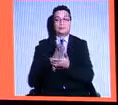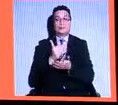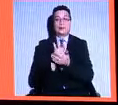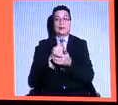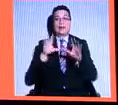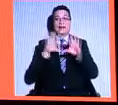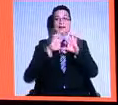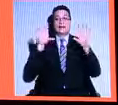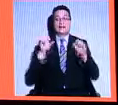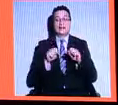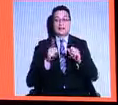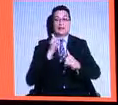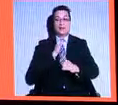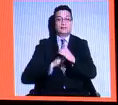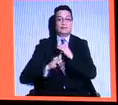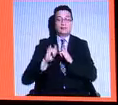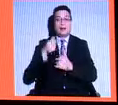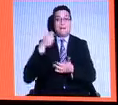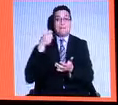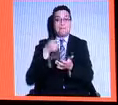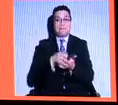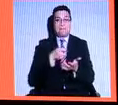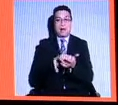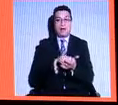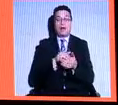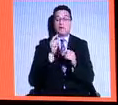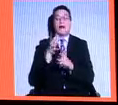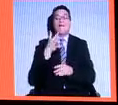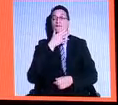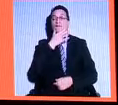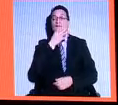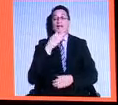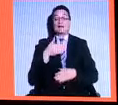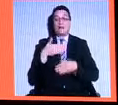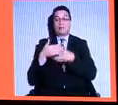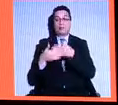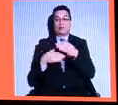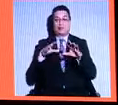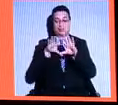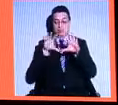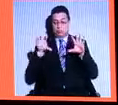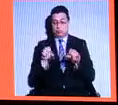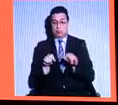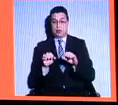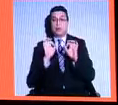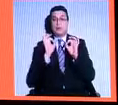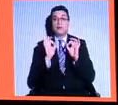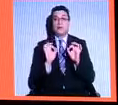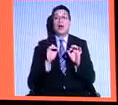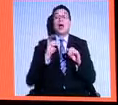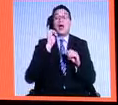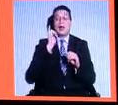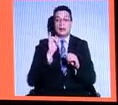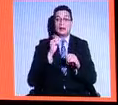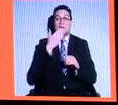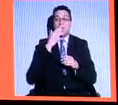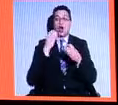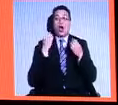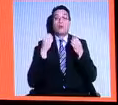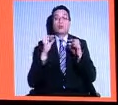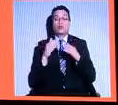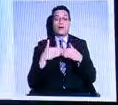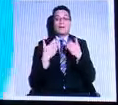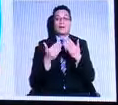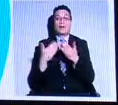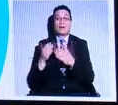sistema informático de pagos, que permite simplificar el procesamiento y mejorar la oportunidad de entrega de las